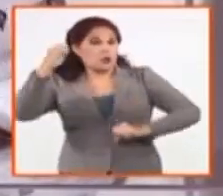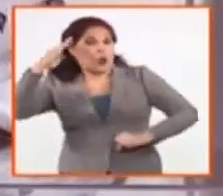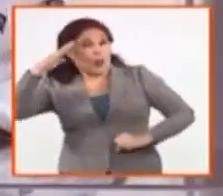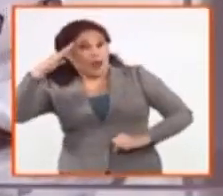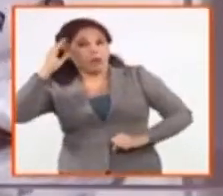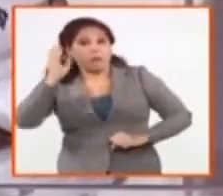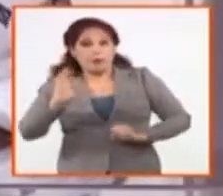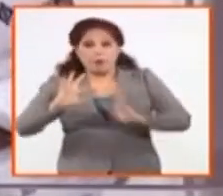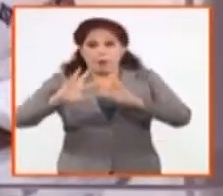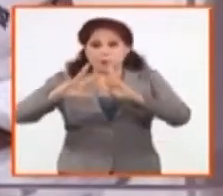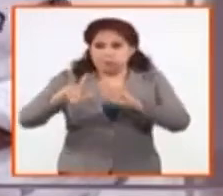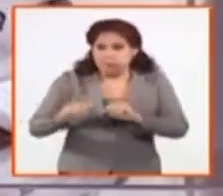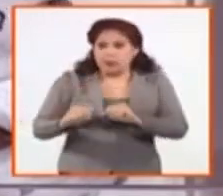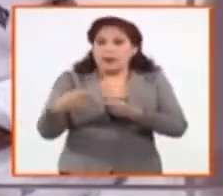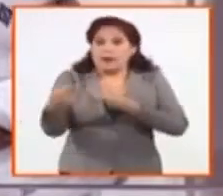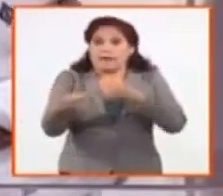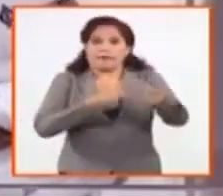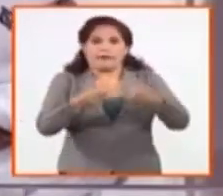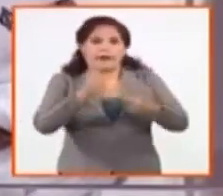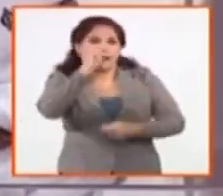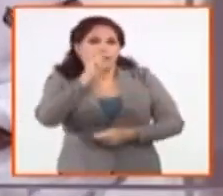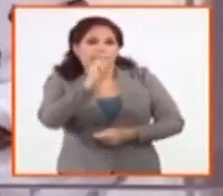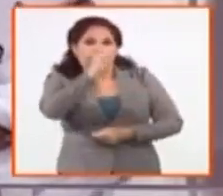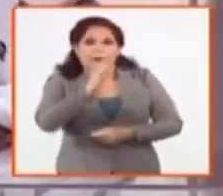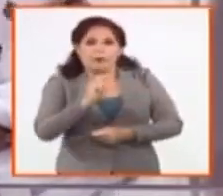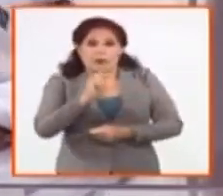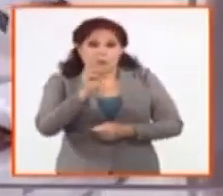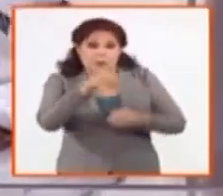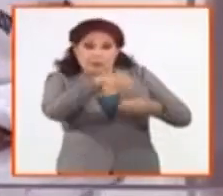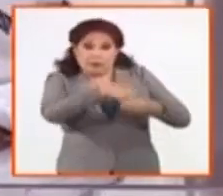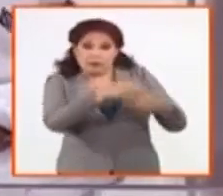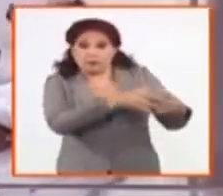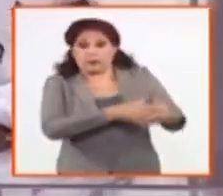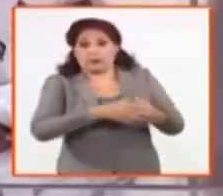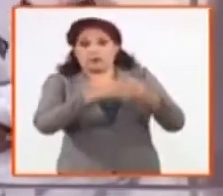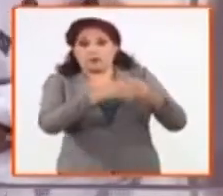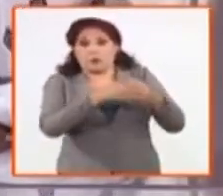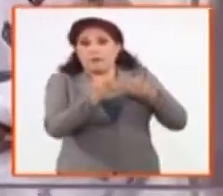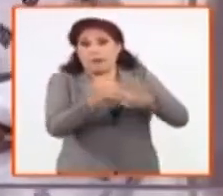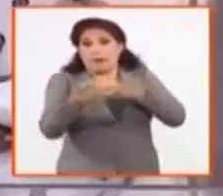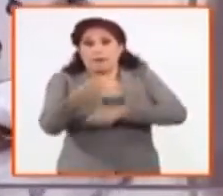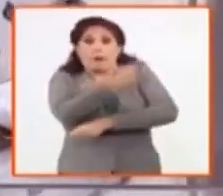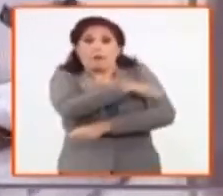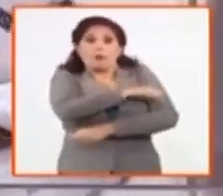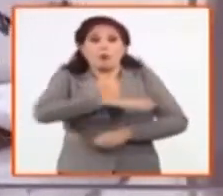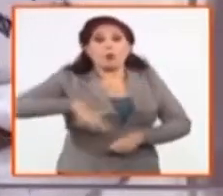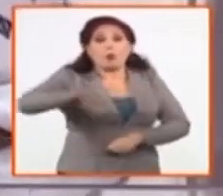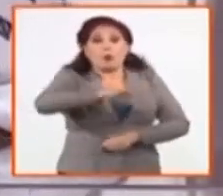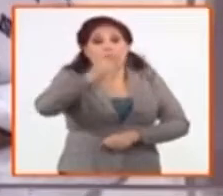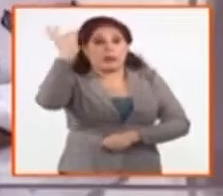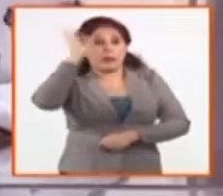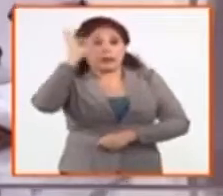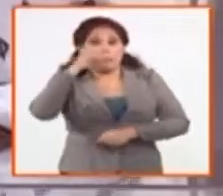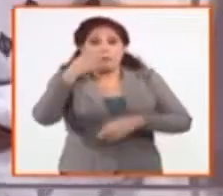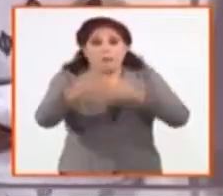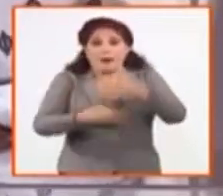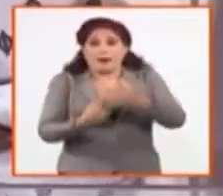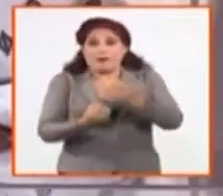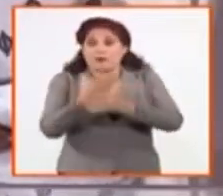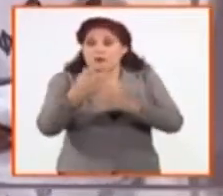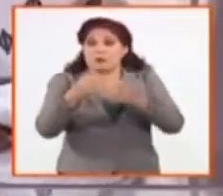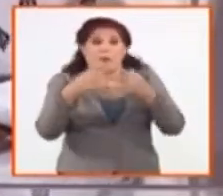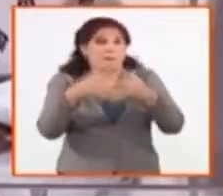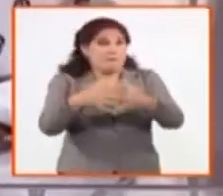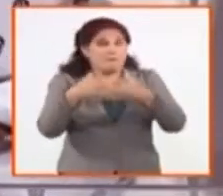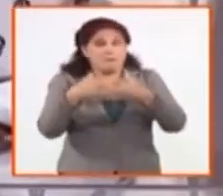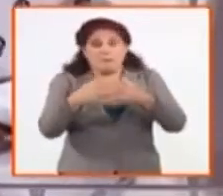corruptos y también traficaban con drogas. Me estoy refiriendo a los Estados Unidos. Y masacraban a la población. Y crearon una situación más terrible, pudiéramos decir,